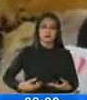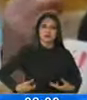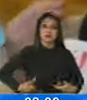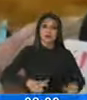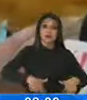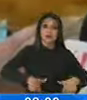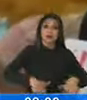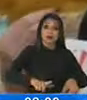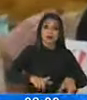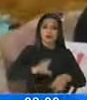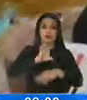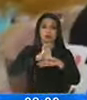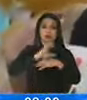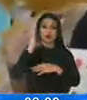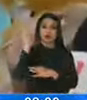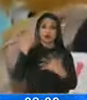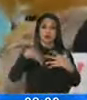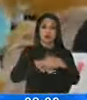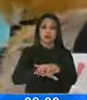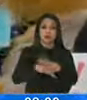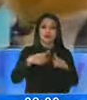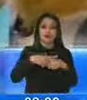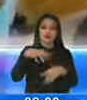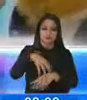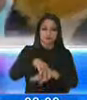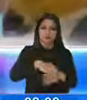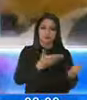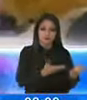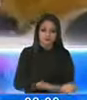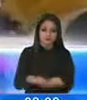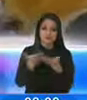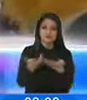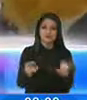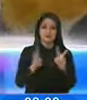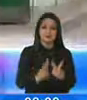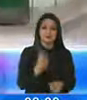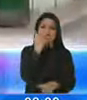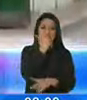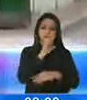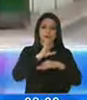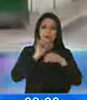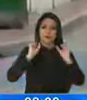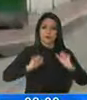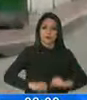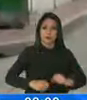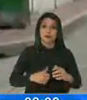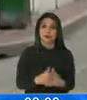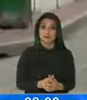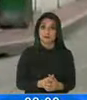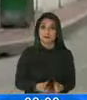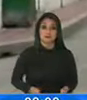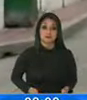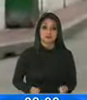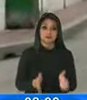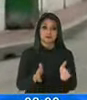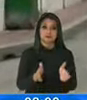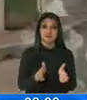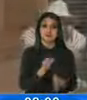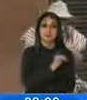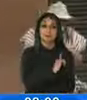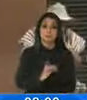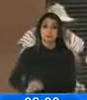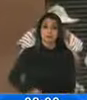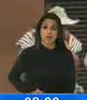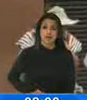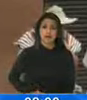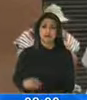Colombia. Invitamos a la exprovincia de Obando y a nuestro hermoso Ecuador. Por estos días las calles de Ipiales lucen así. El comercio es